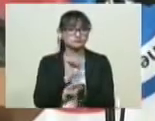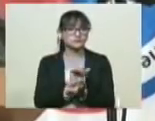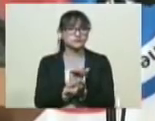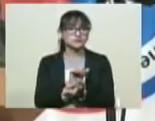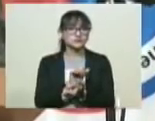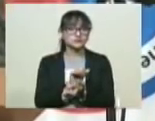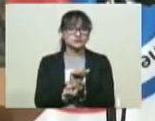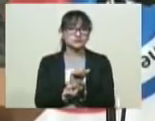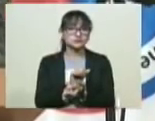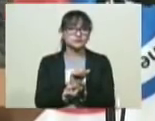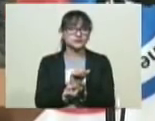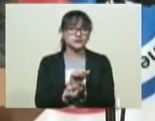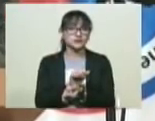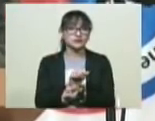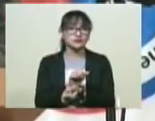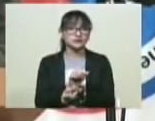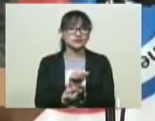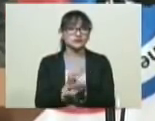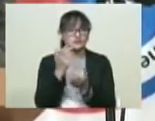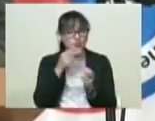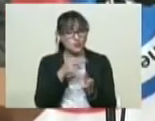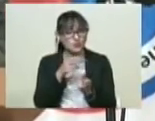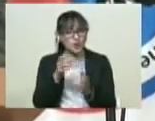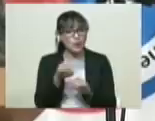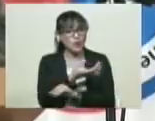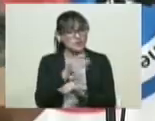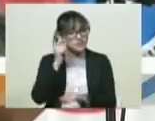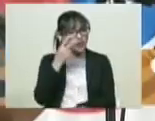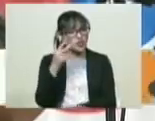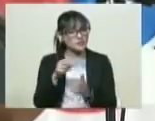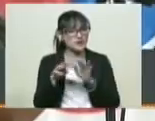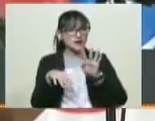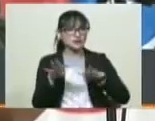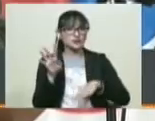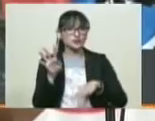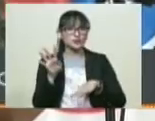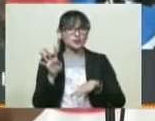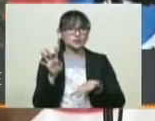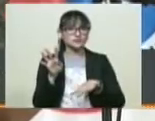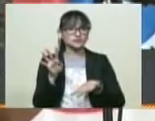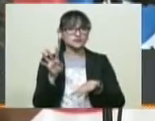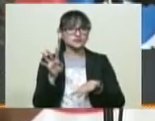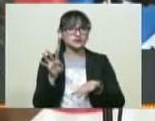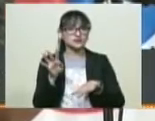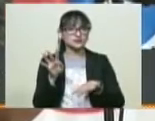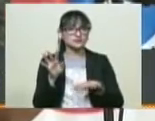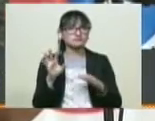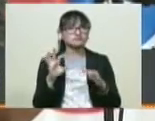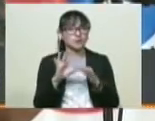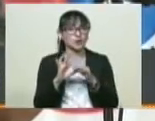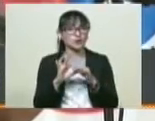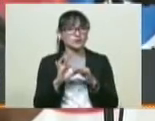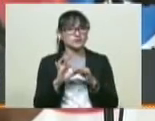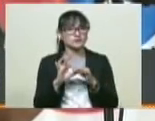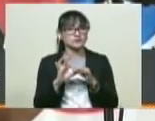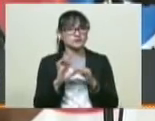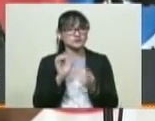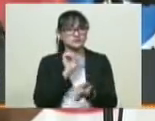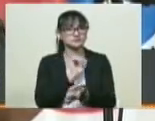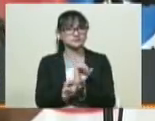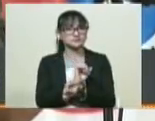estar involucrado en hechos terroristas en las Guarimbas del 2014 y guarda relación con el